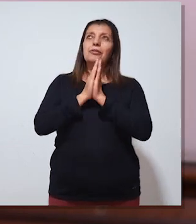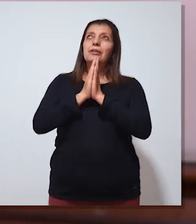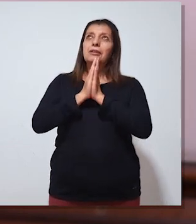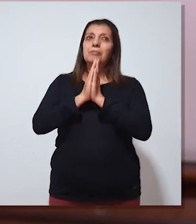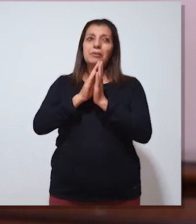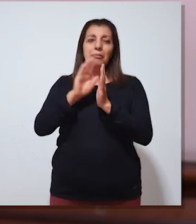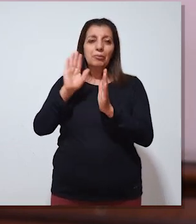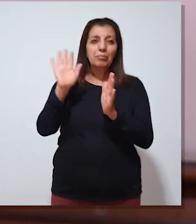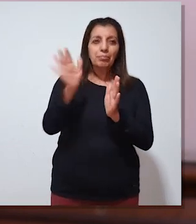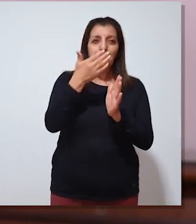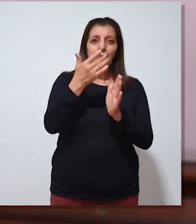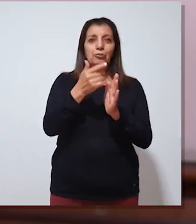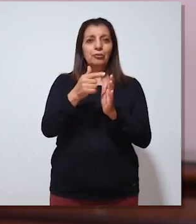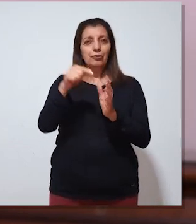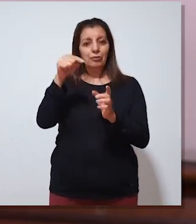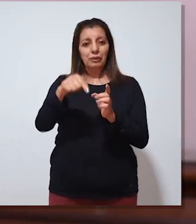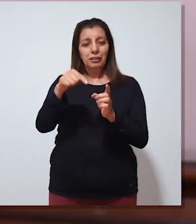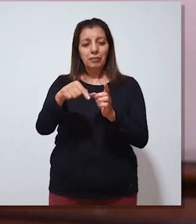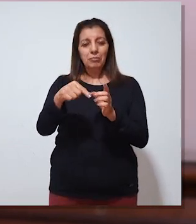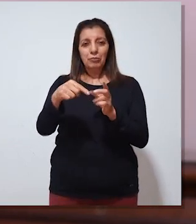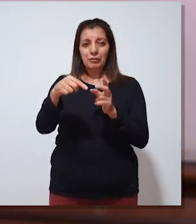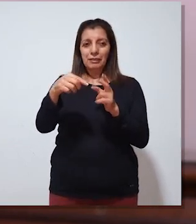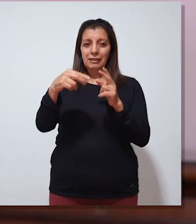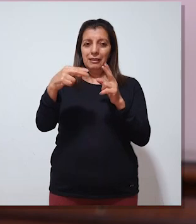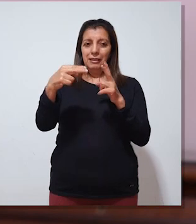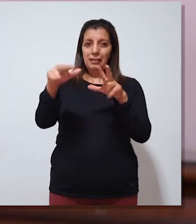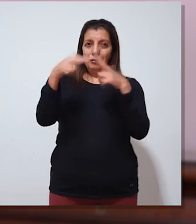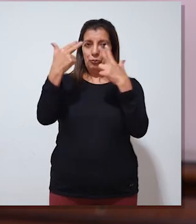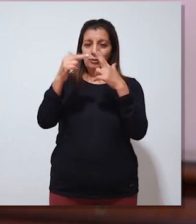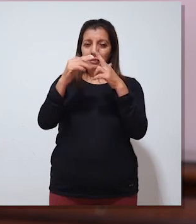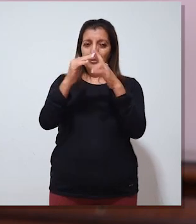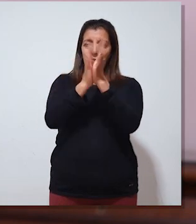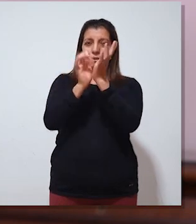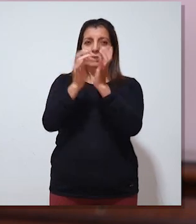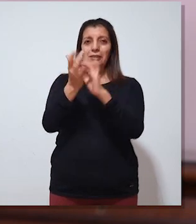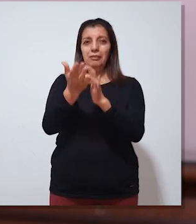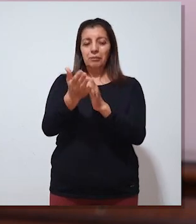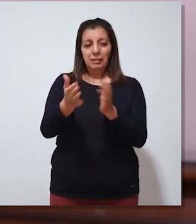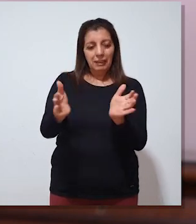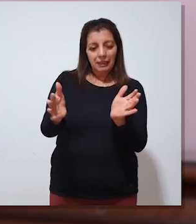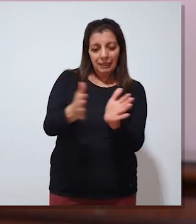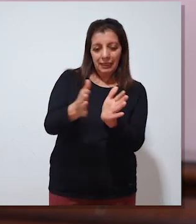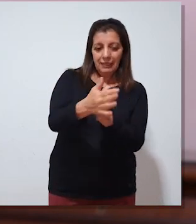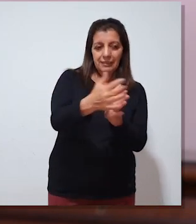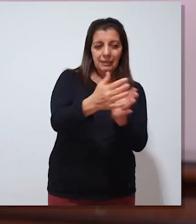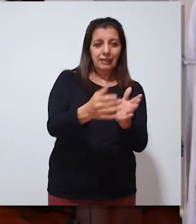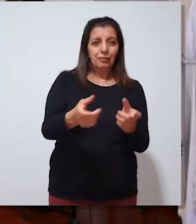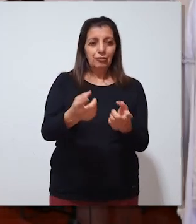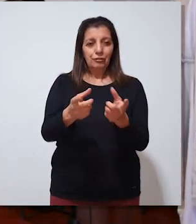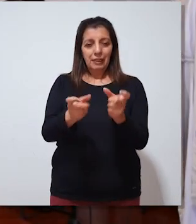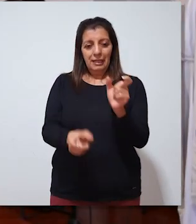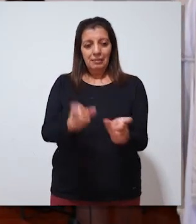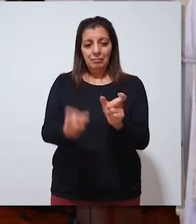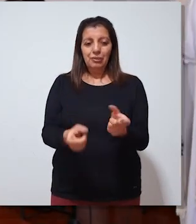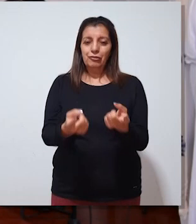el afecto maternal de María nos aliente a vivir en cercanía y comunión con los más vulnerables. Oremos.